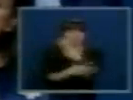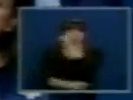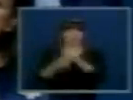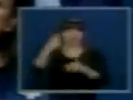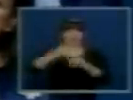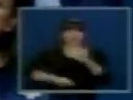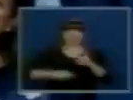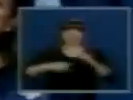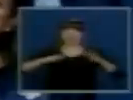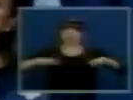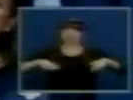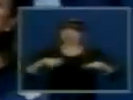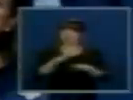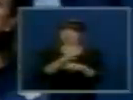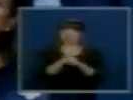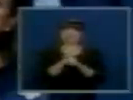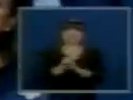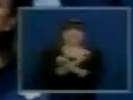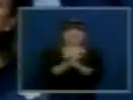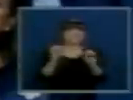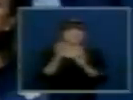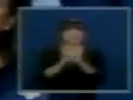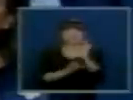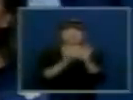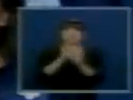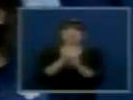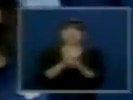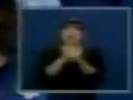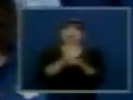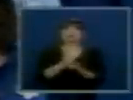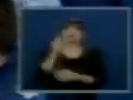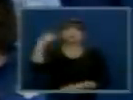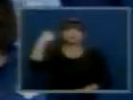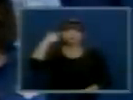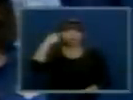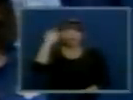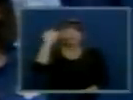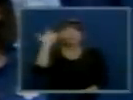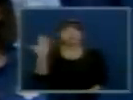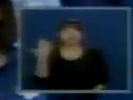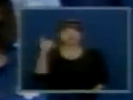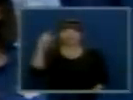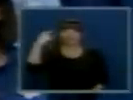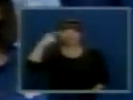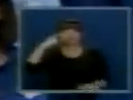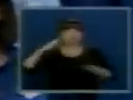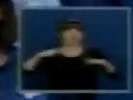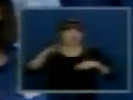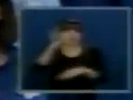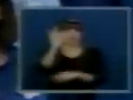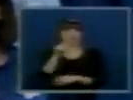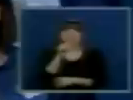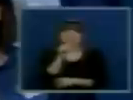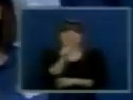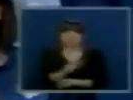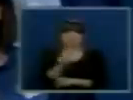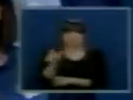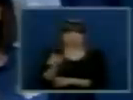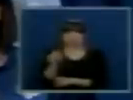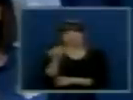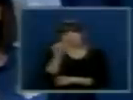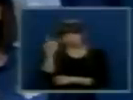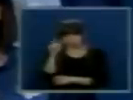no perciben ningún tipo de ayuda estatal porque el Estado no logra dar con ellos. Y como es